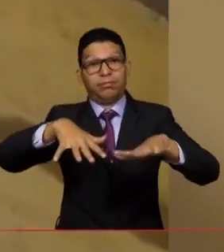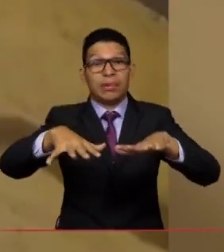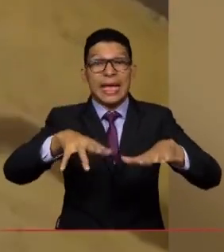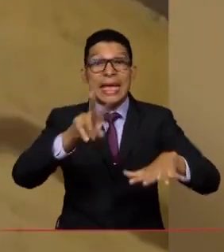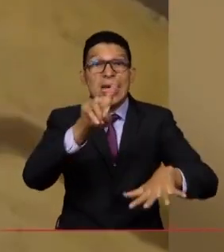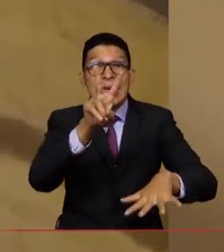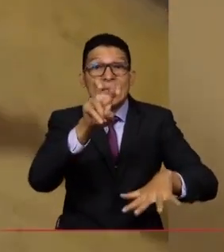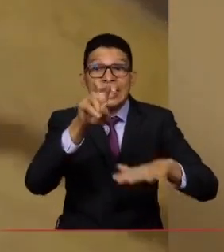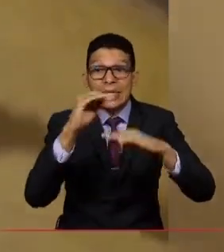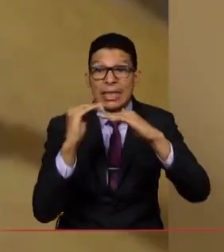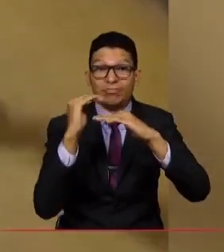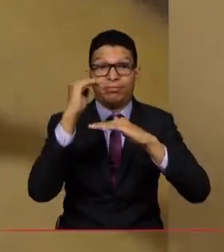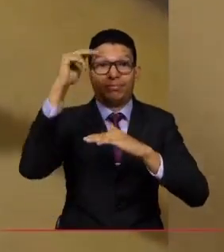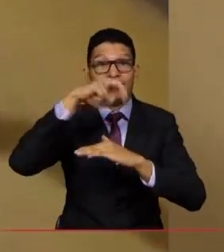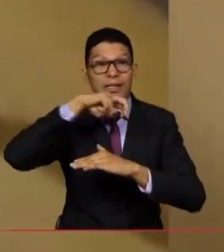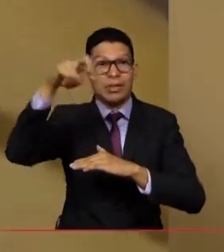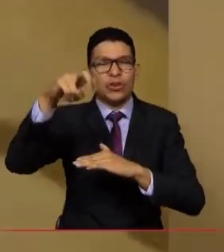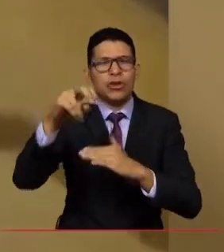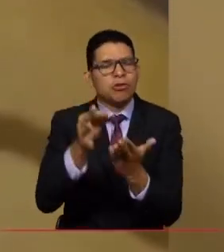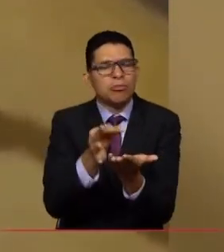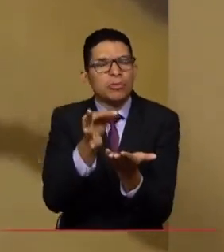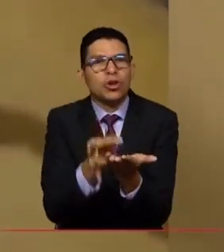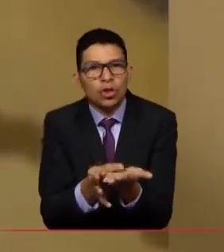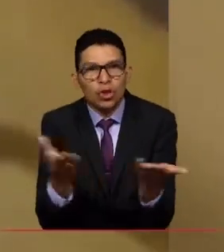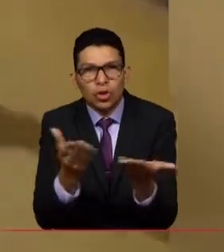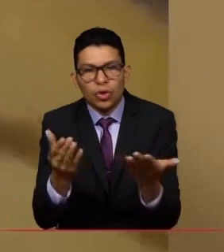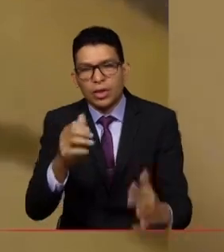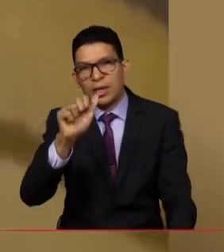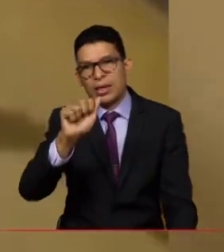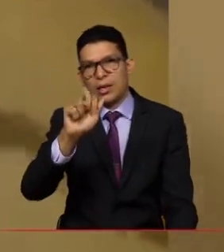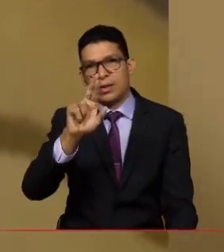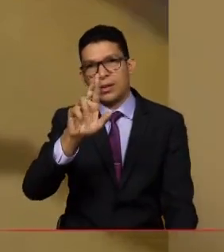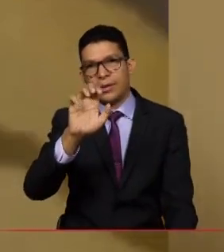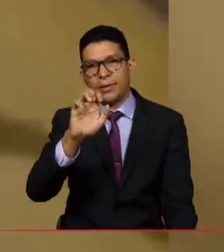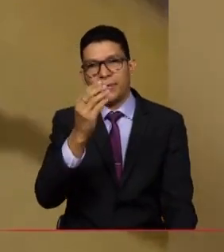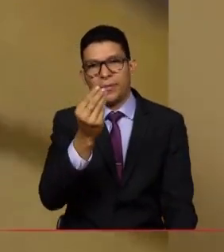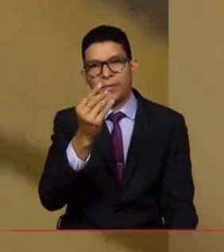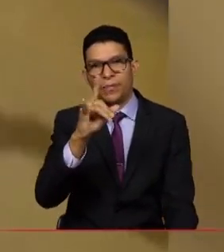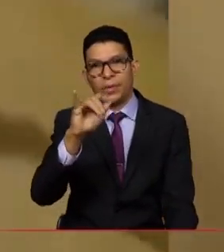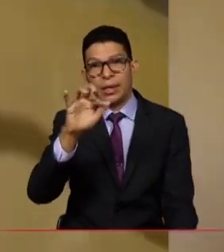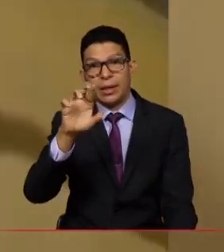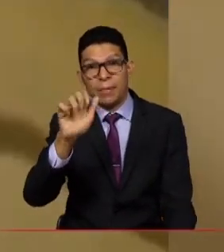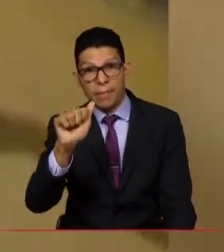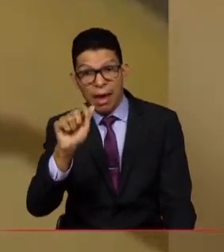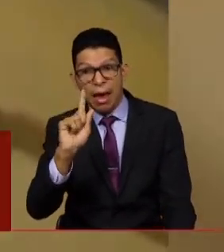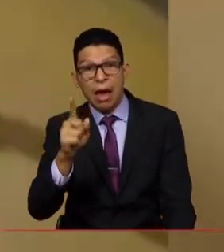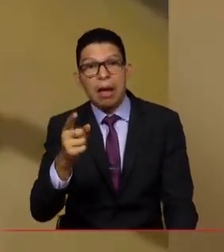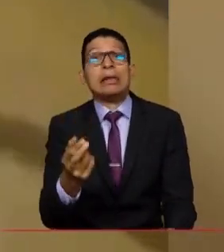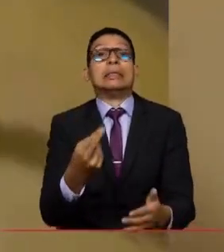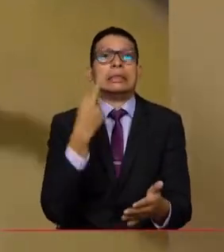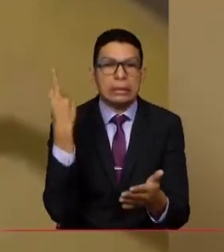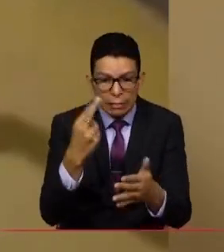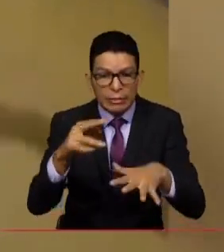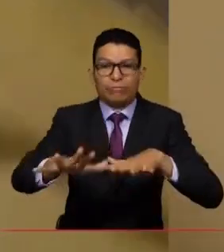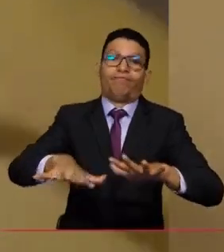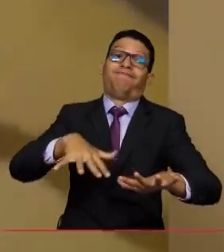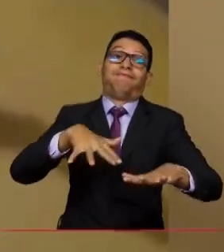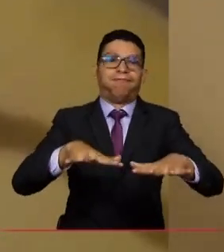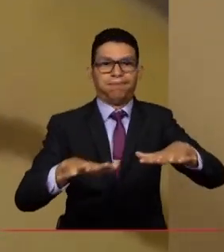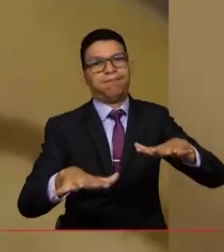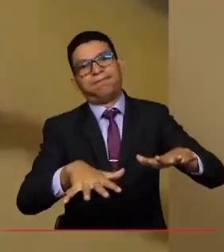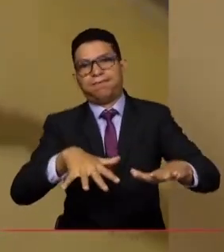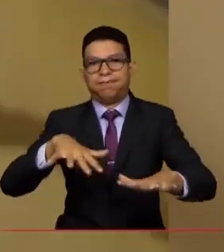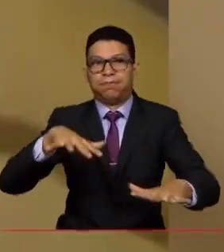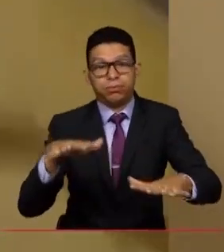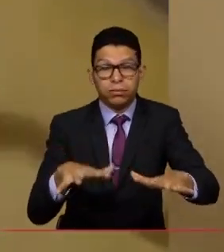con epicentro en el Carabelí, Arequipa, y las réplicas que han ocurrido toda la madrugada y que superan